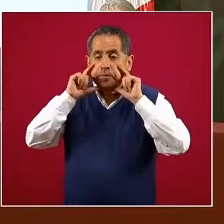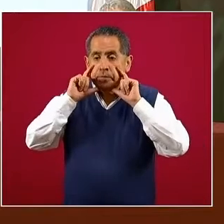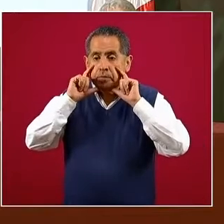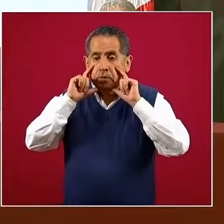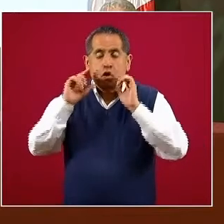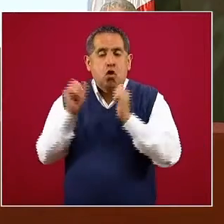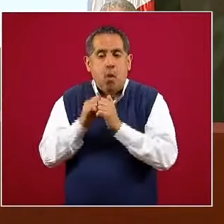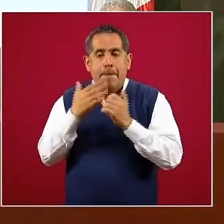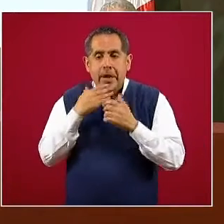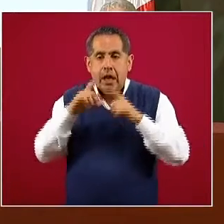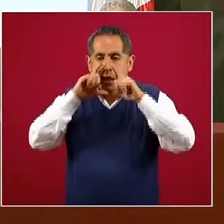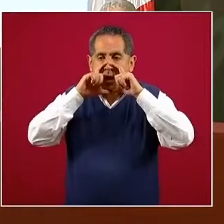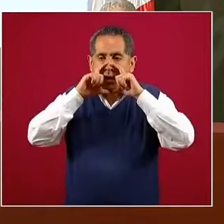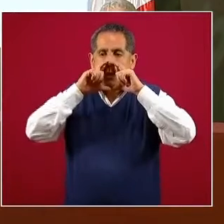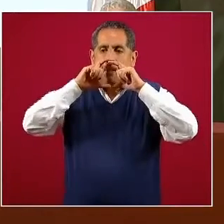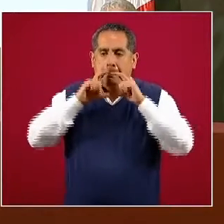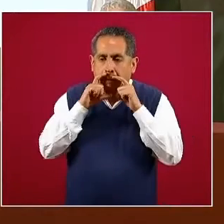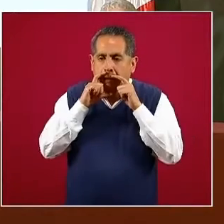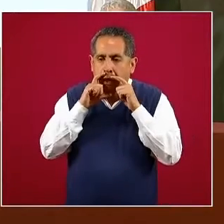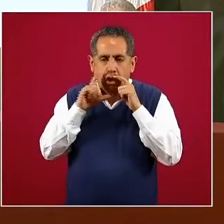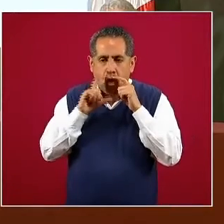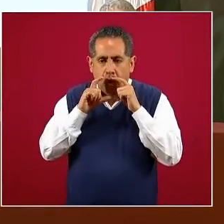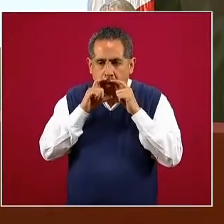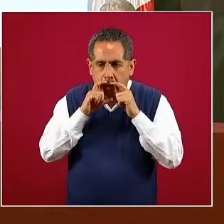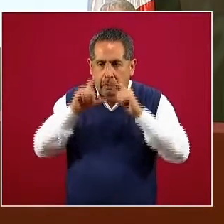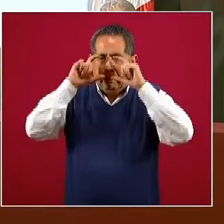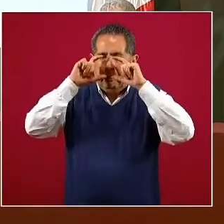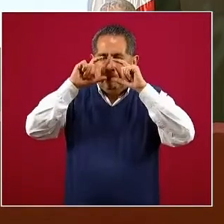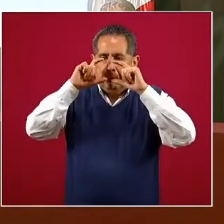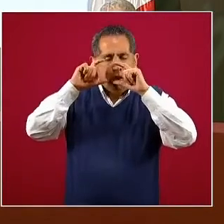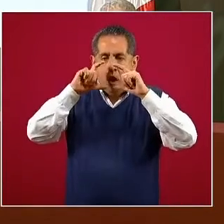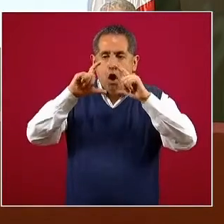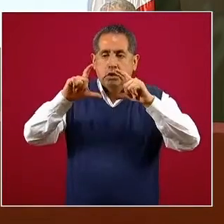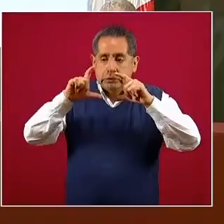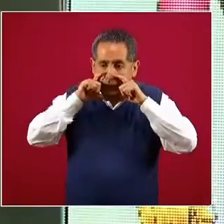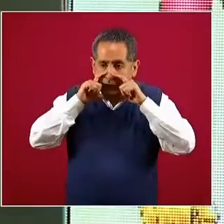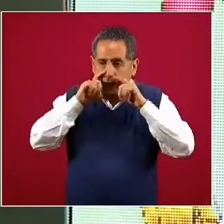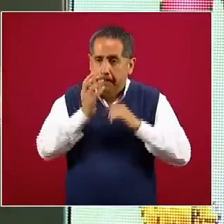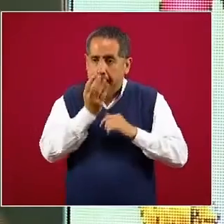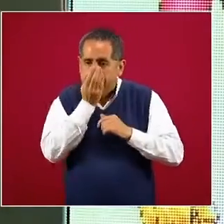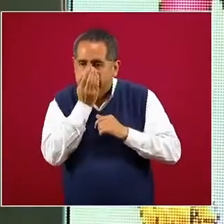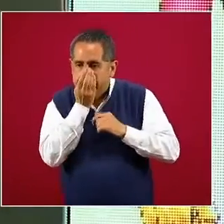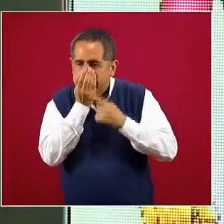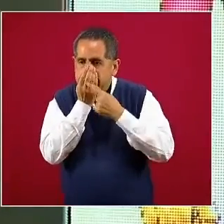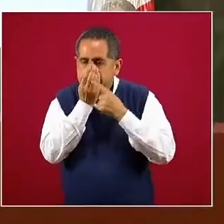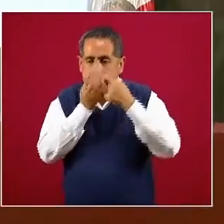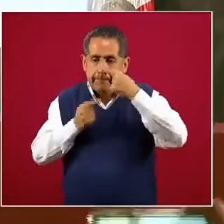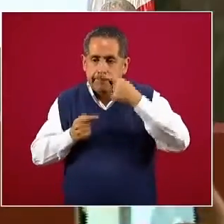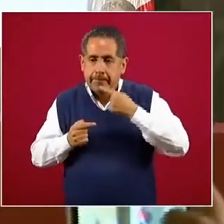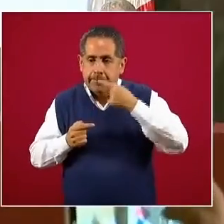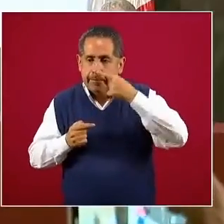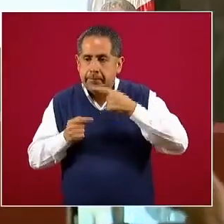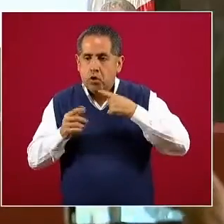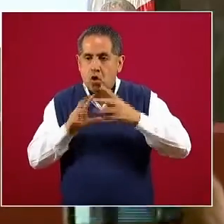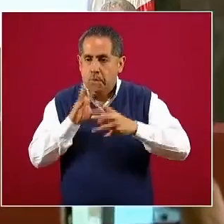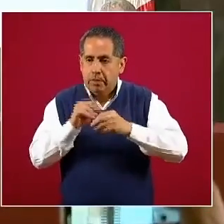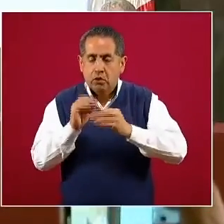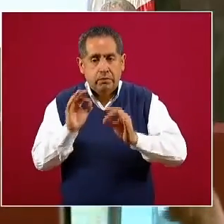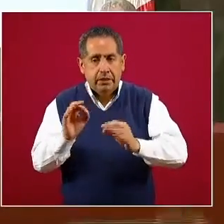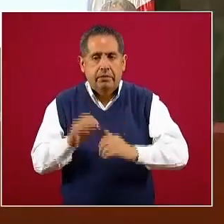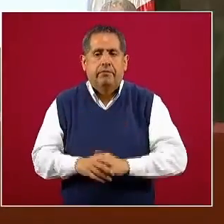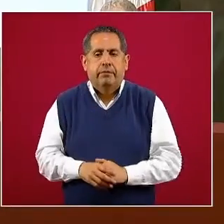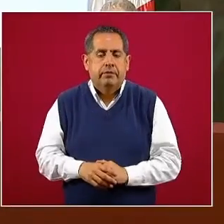ver de manera detallada, pero lo veremos enseguida en un mapa de la República Mexicana. Están los 32 entidades federativas y se